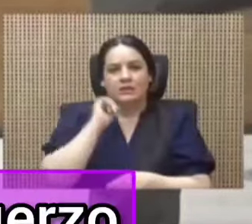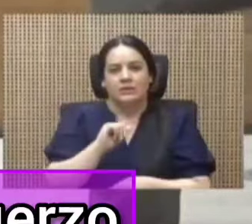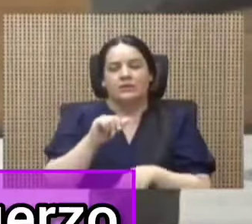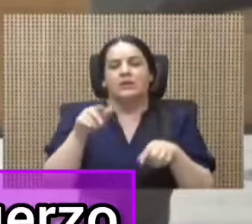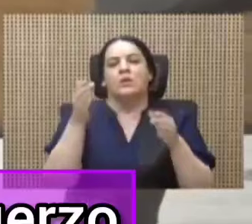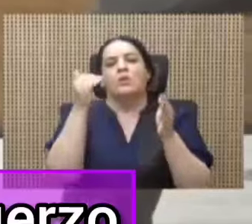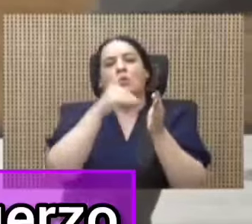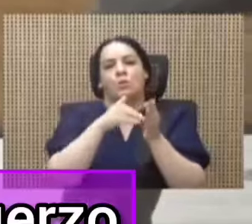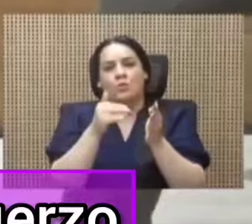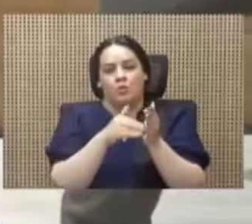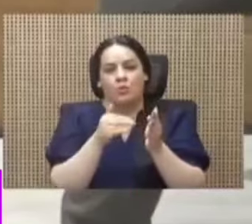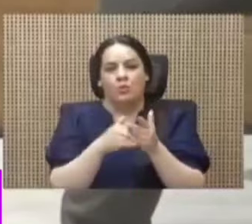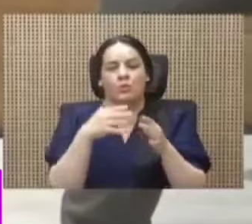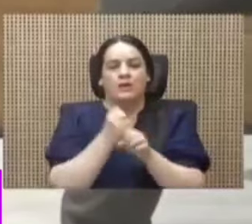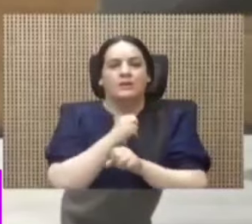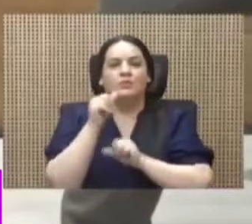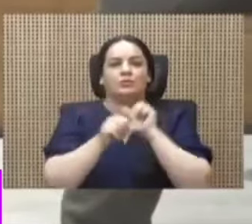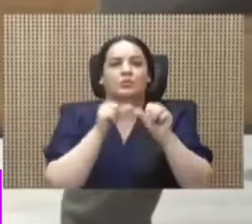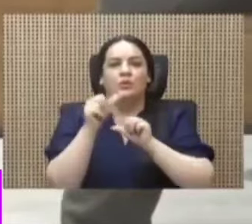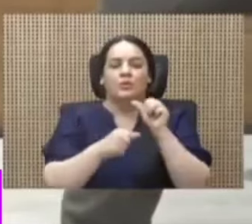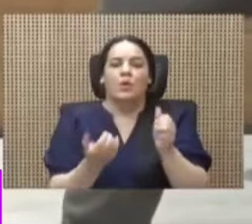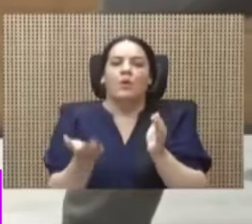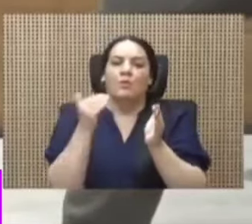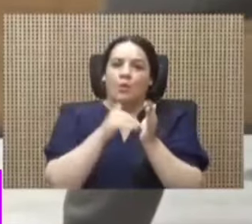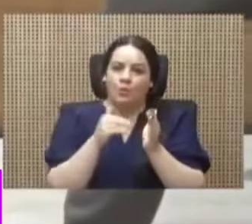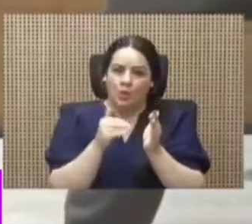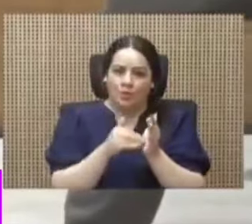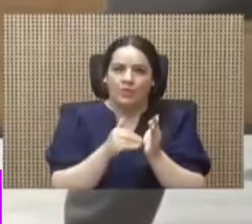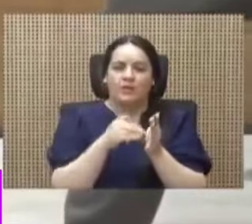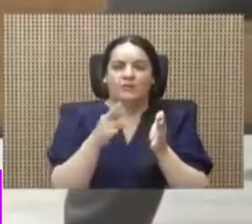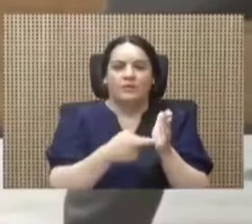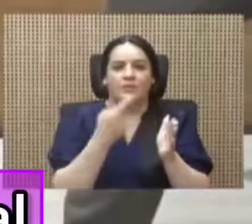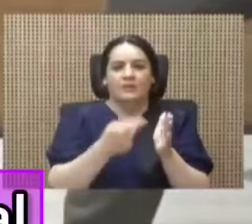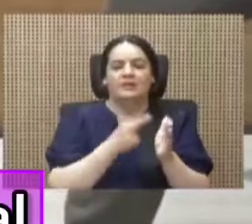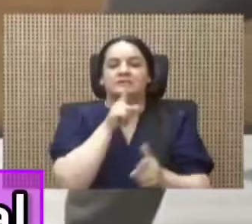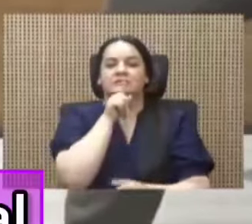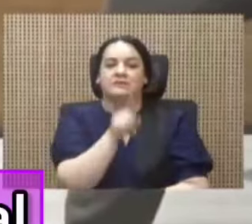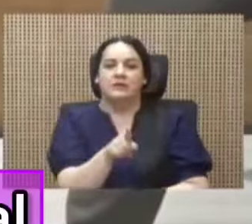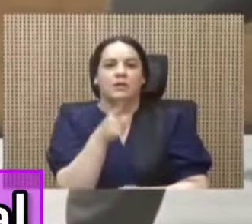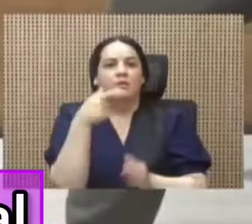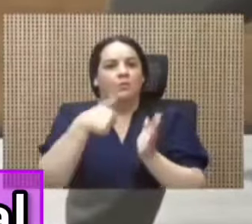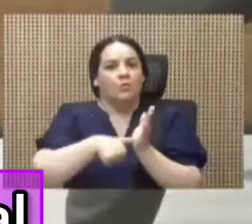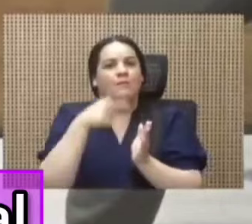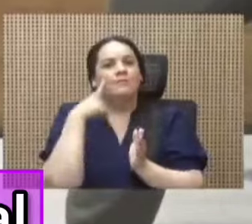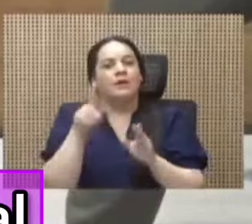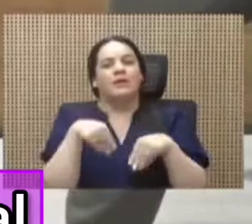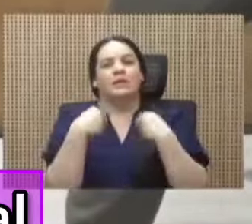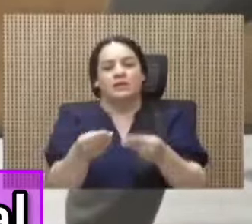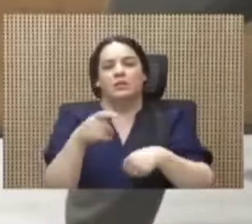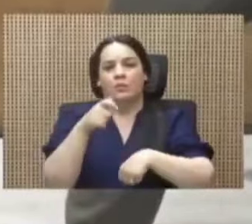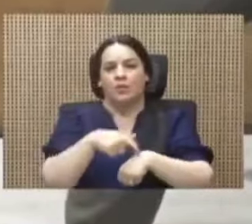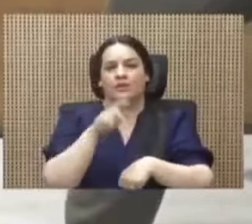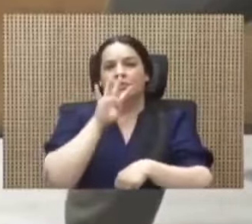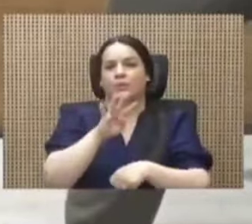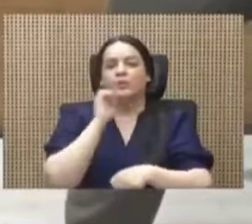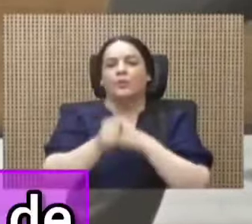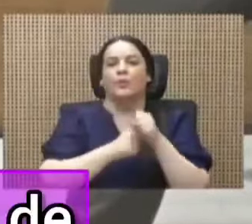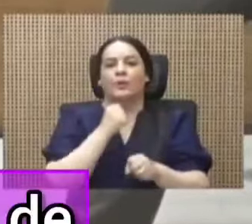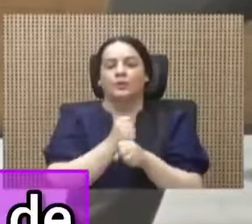nuevamente haremos un esfuerzo por revivir ciertamente la votación para poder darle un plazo cuatrianual